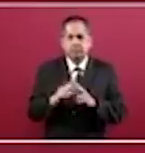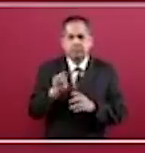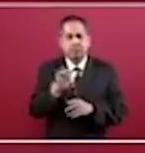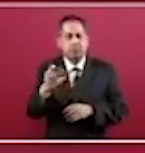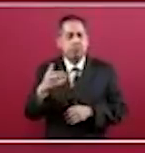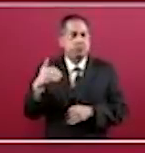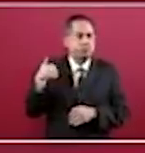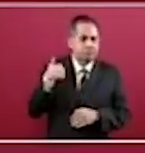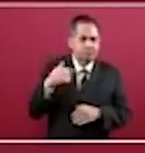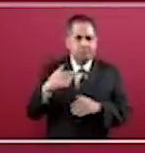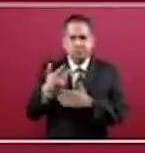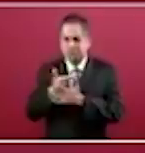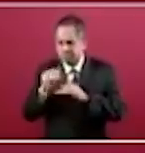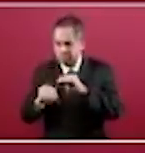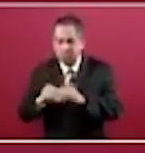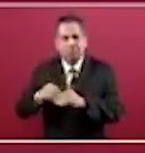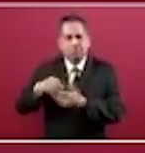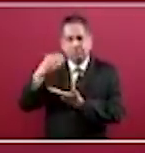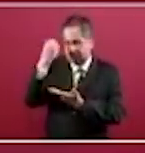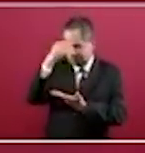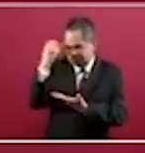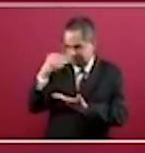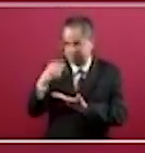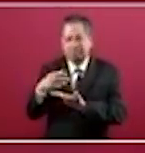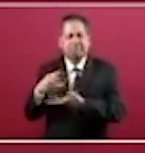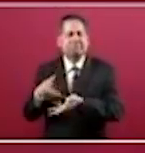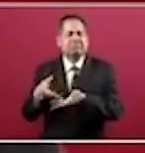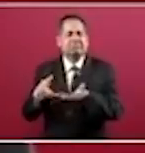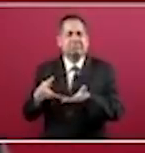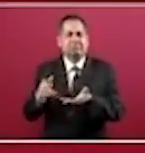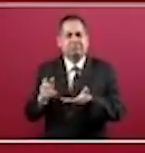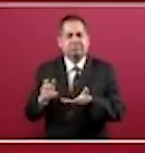modistas, modistos, maquillistas,